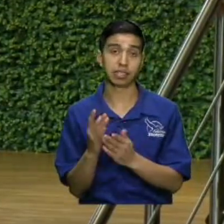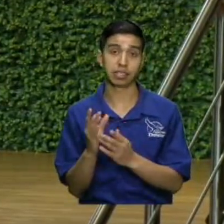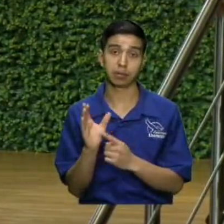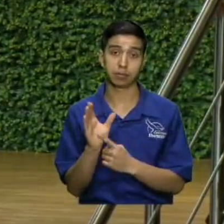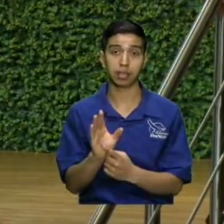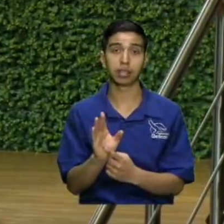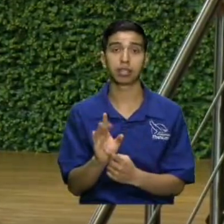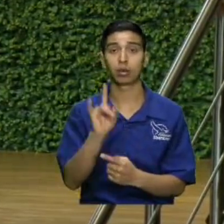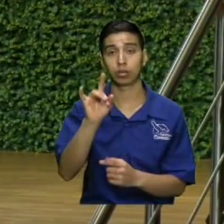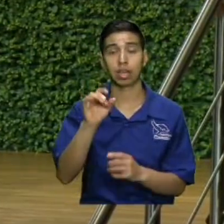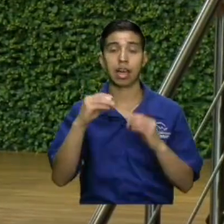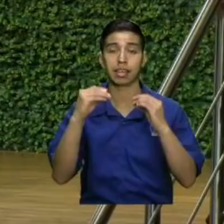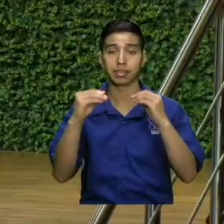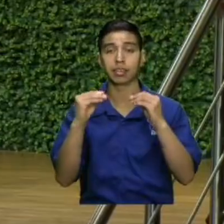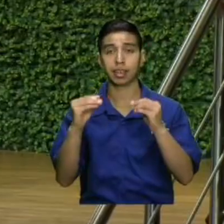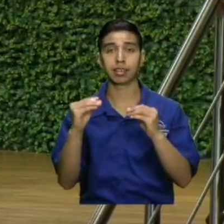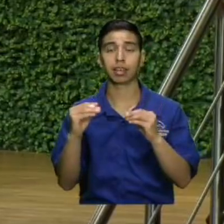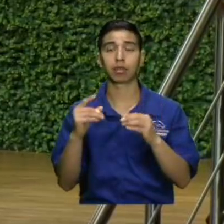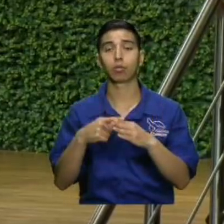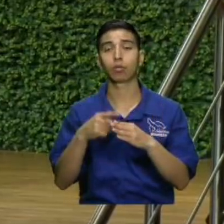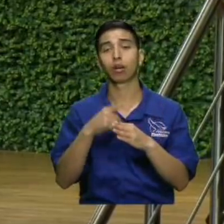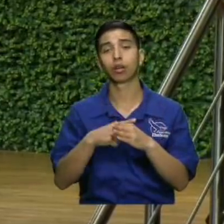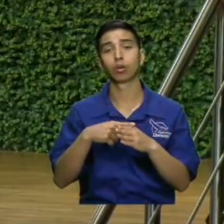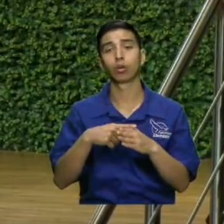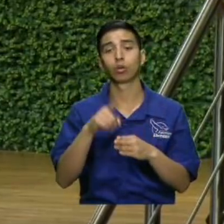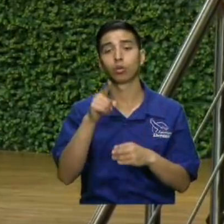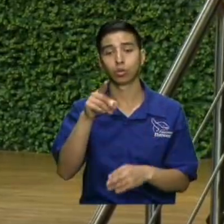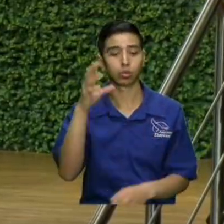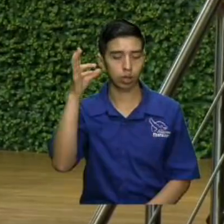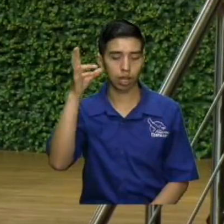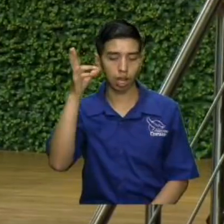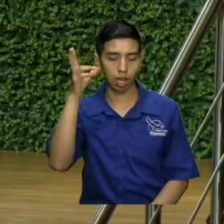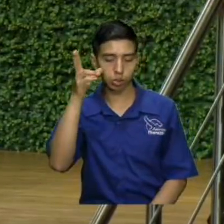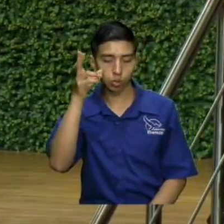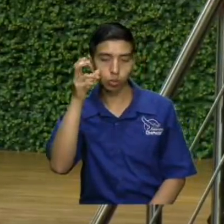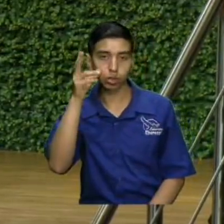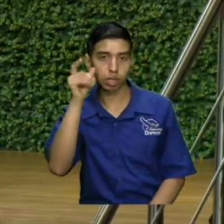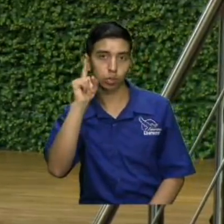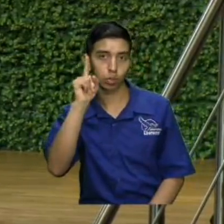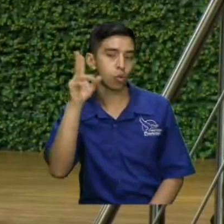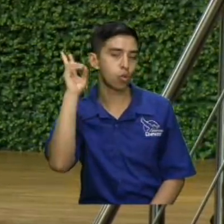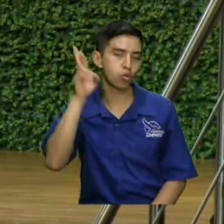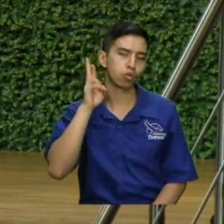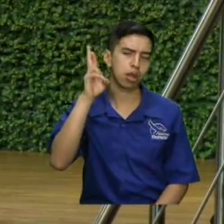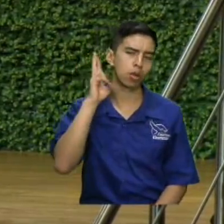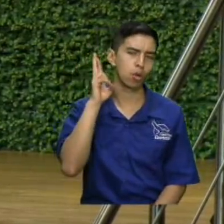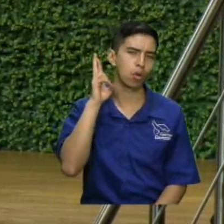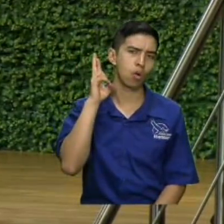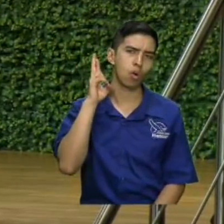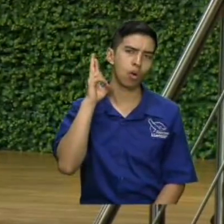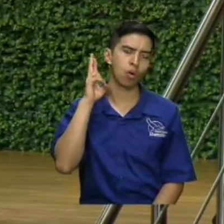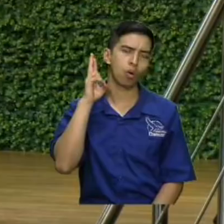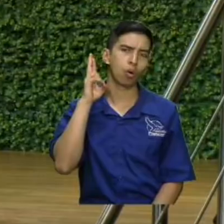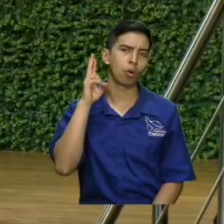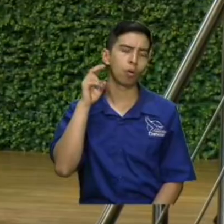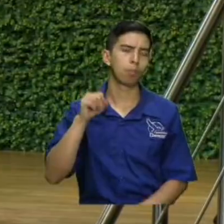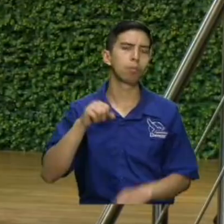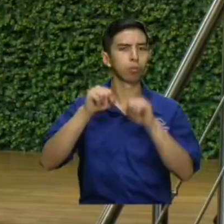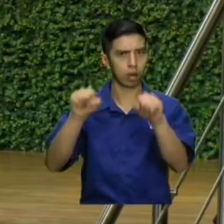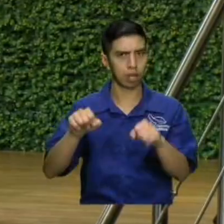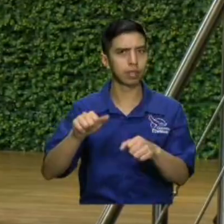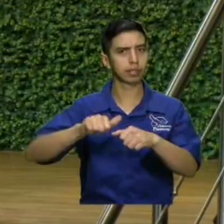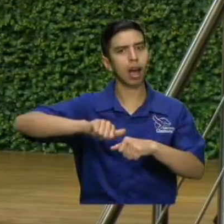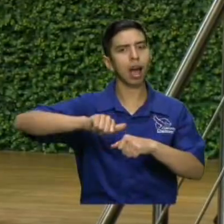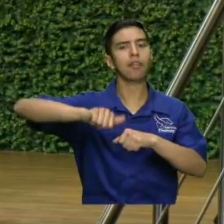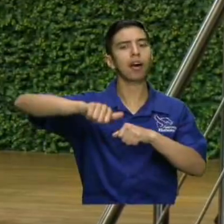Mire ese tipo de guianza la que daba aquel profeta, que le dice incluso a Saúl, te vas a ir por tal lugar y te va a venir una compañía de profetas